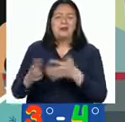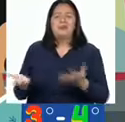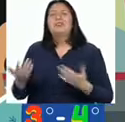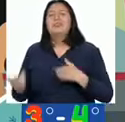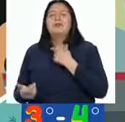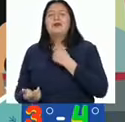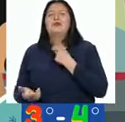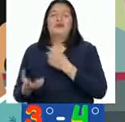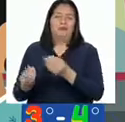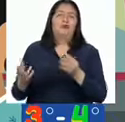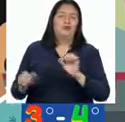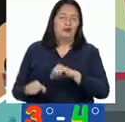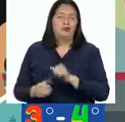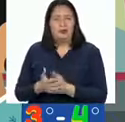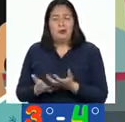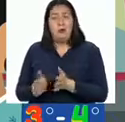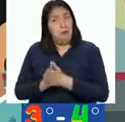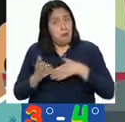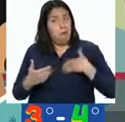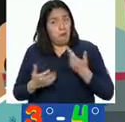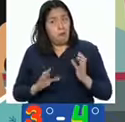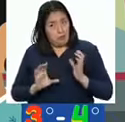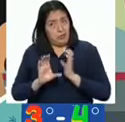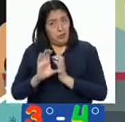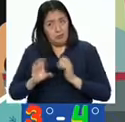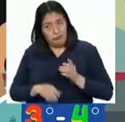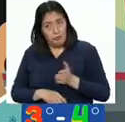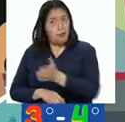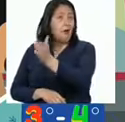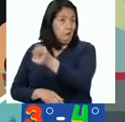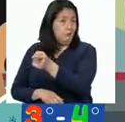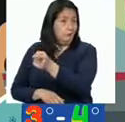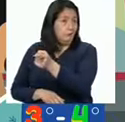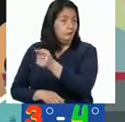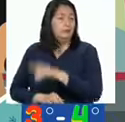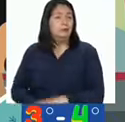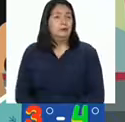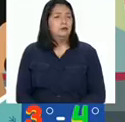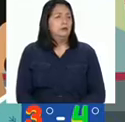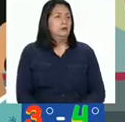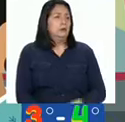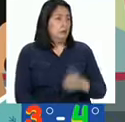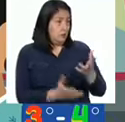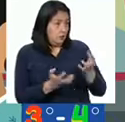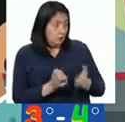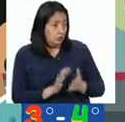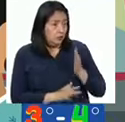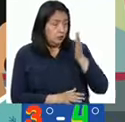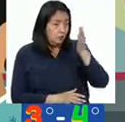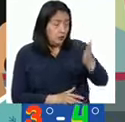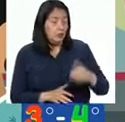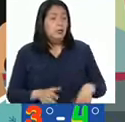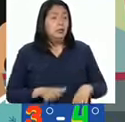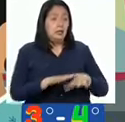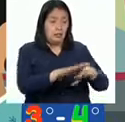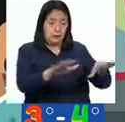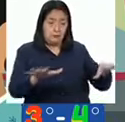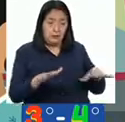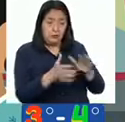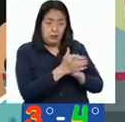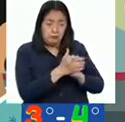me gustan mucho. ¿Me puedes llevar hacia allá? ¿Quieres que te lleve hacia el espacio